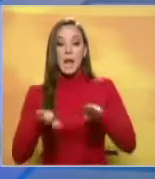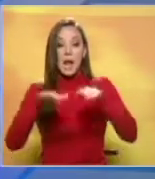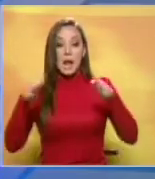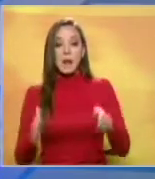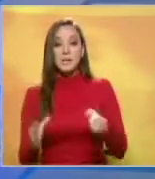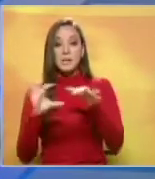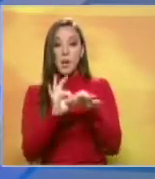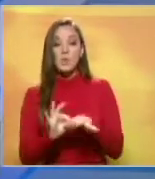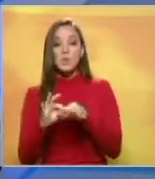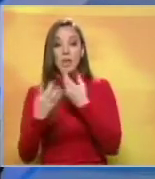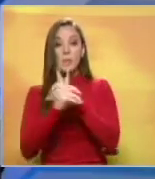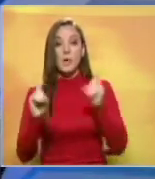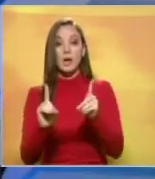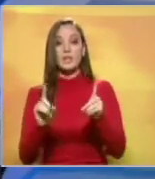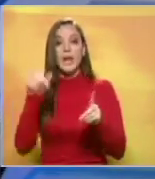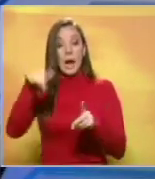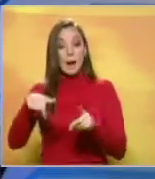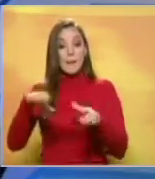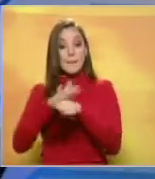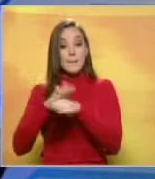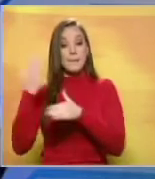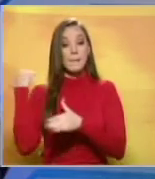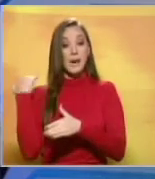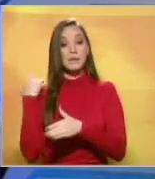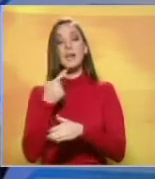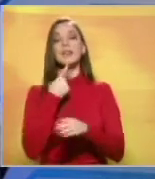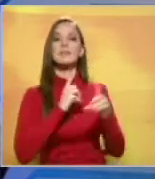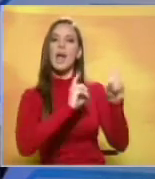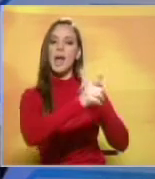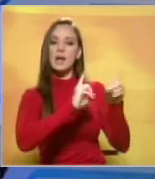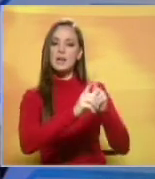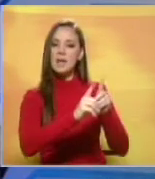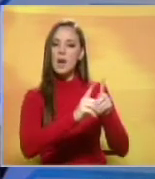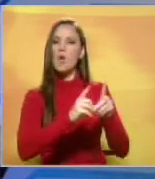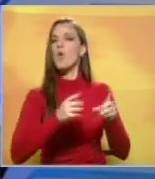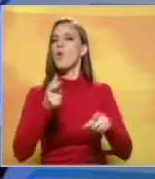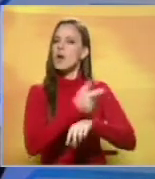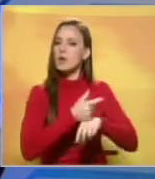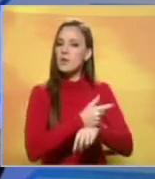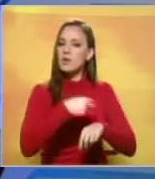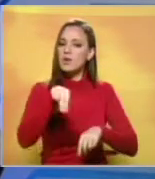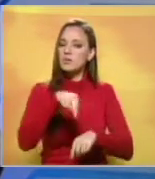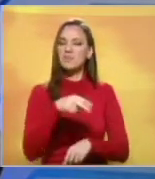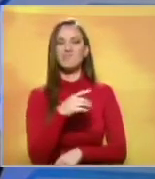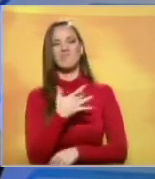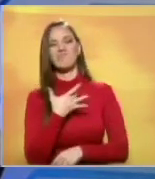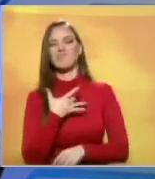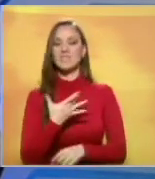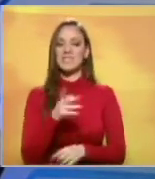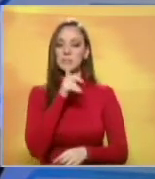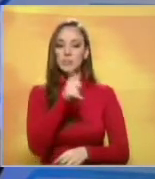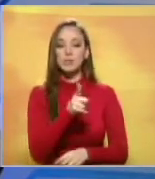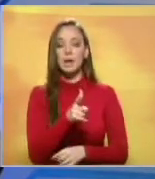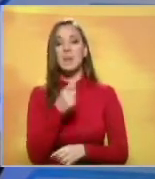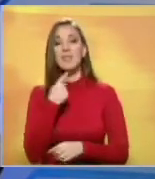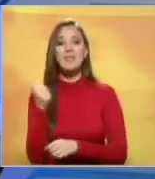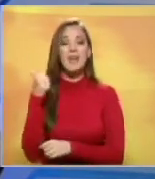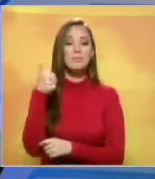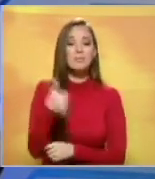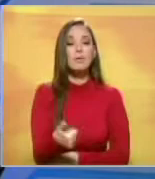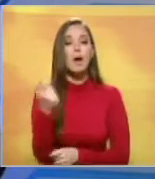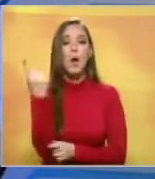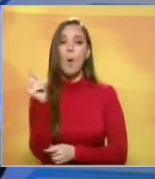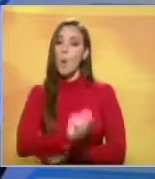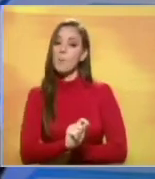unidad democrática sostuvo este martes que el diálogo con el gobierno está en crisis lamenta que a más de un mes de la instalación de la mesa de conversaciones